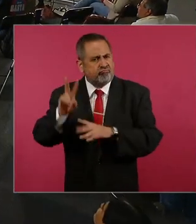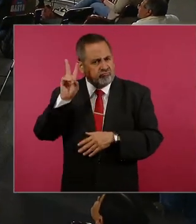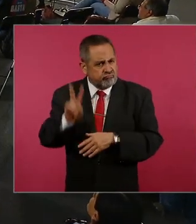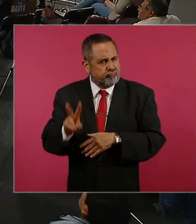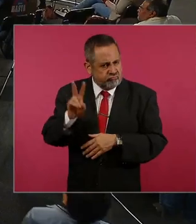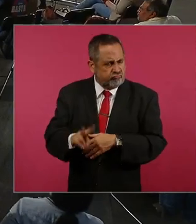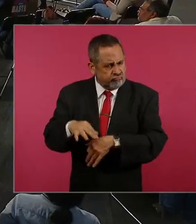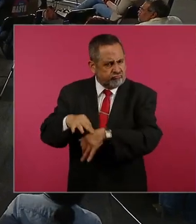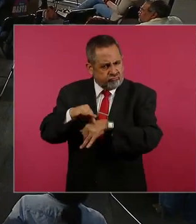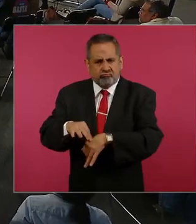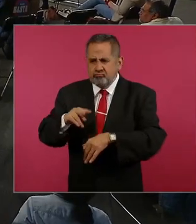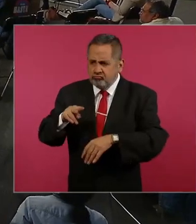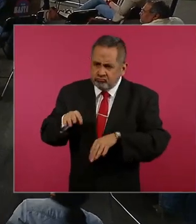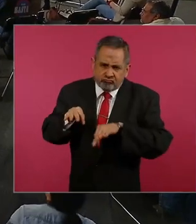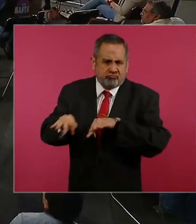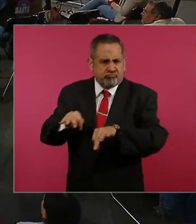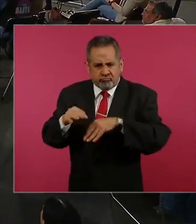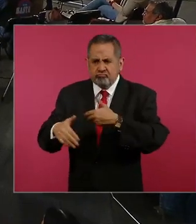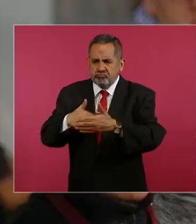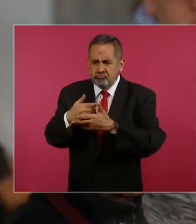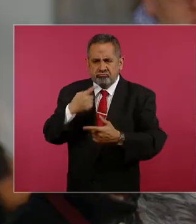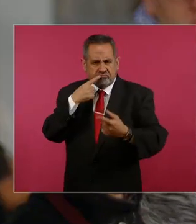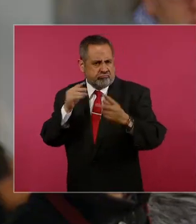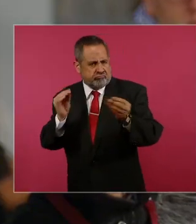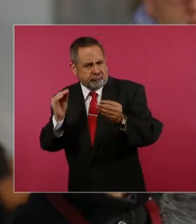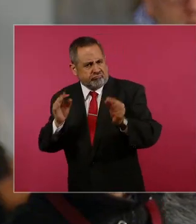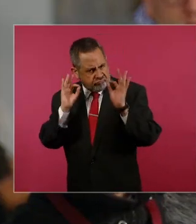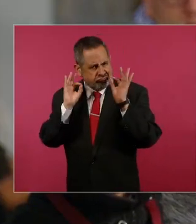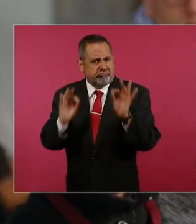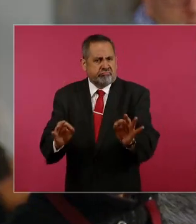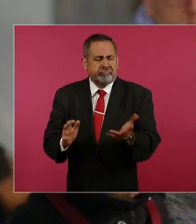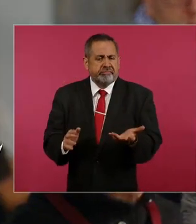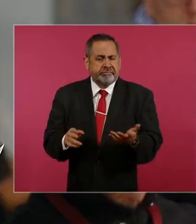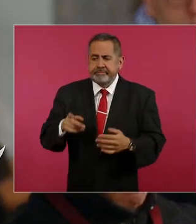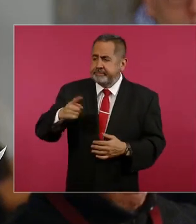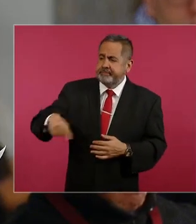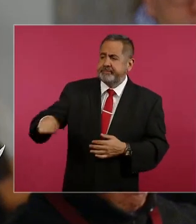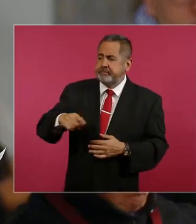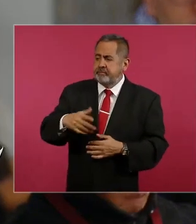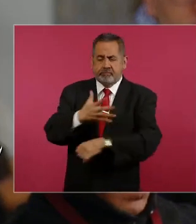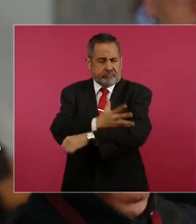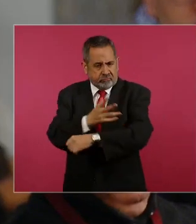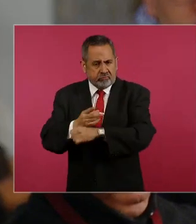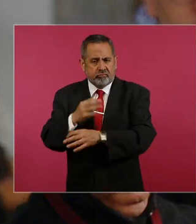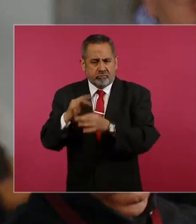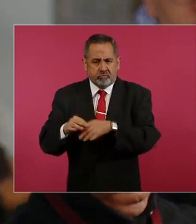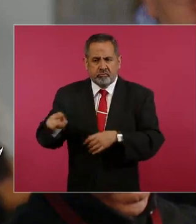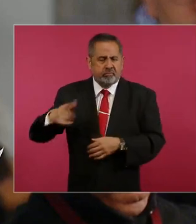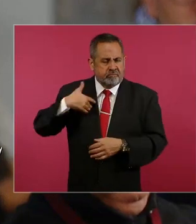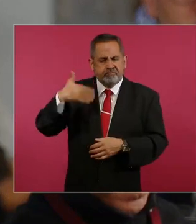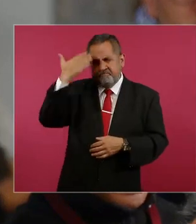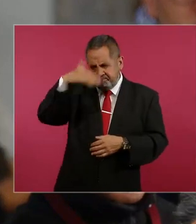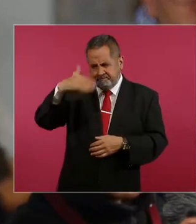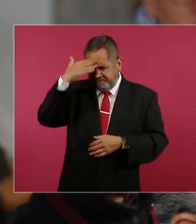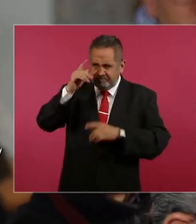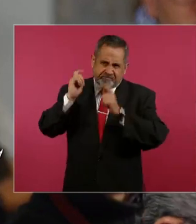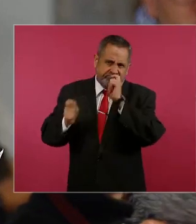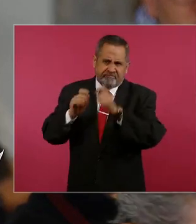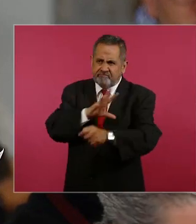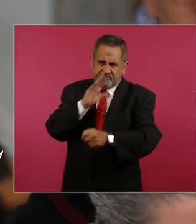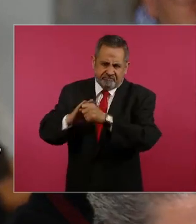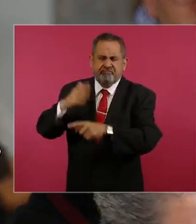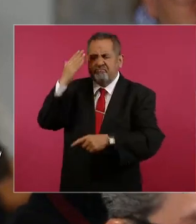buscan contribuir al debate público y social y que además están muy politizados e informados.